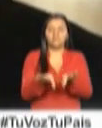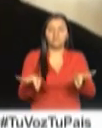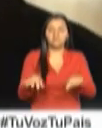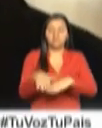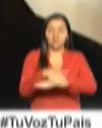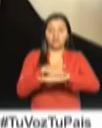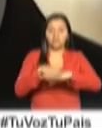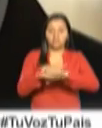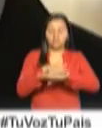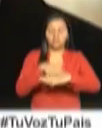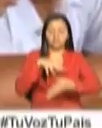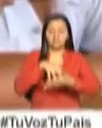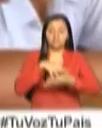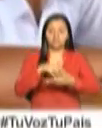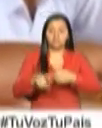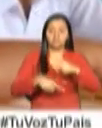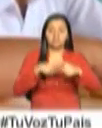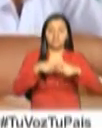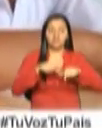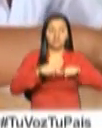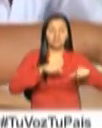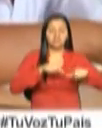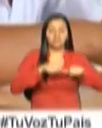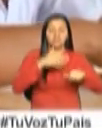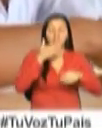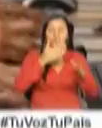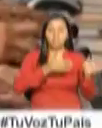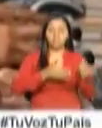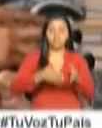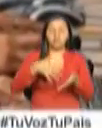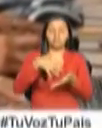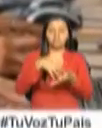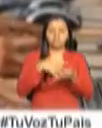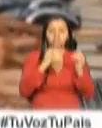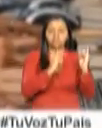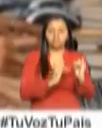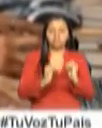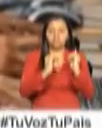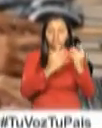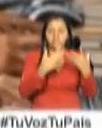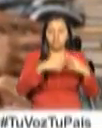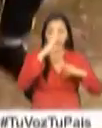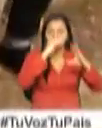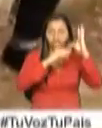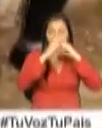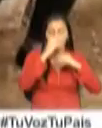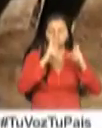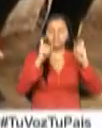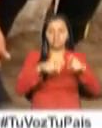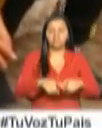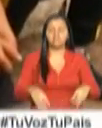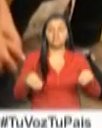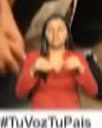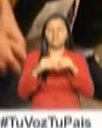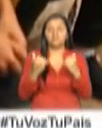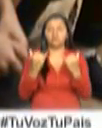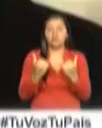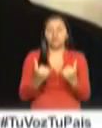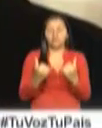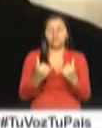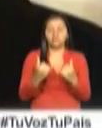técnico que cubra, por un lado, la administración de sistemas informáticos, pero entendamos que son hoy